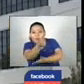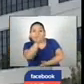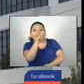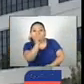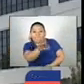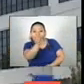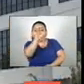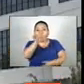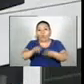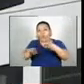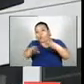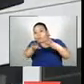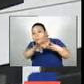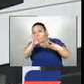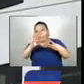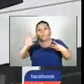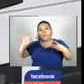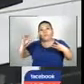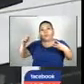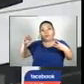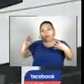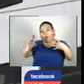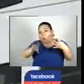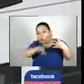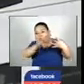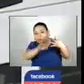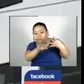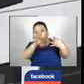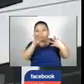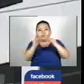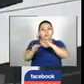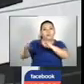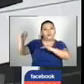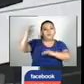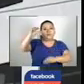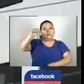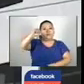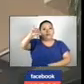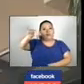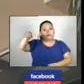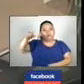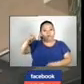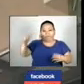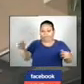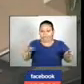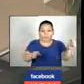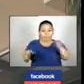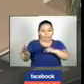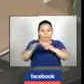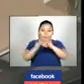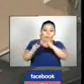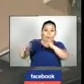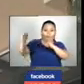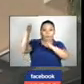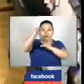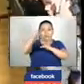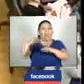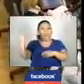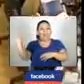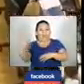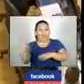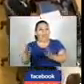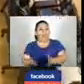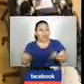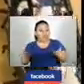privadas, uno del Ministerio Público y uno por parte de la Corte Suprema de Justicia. Para cada puesto de magistrado propietario,